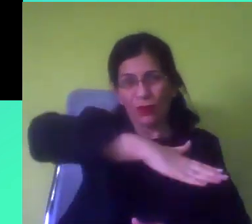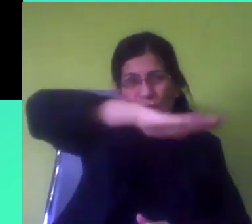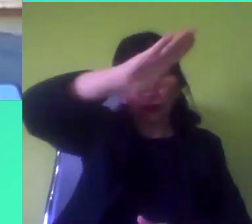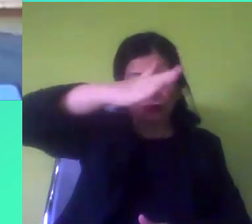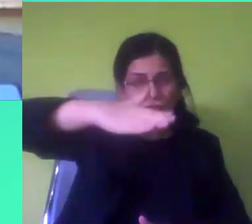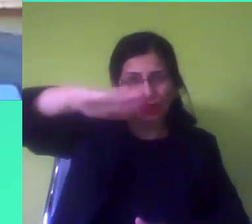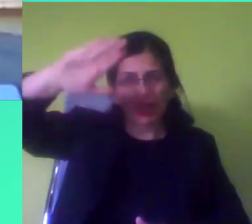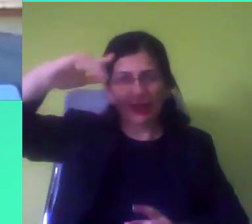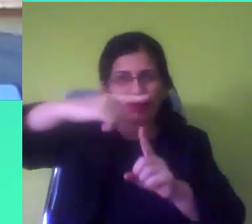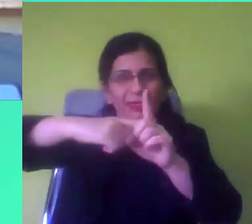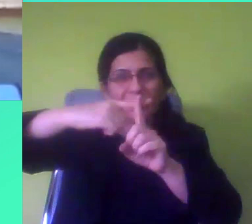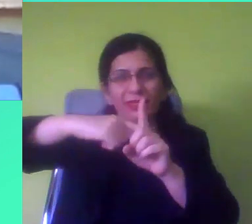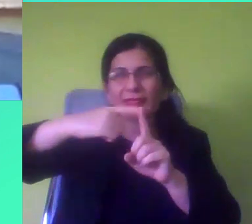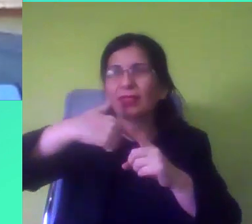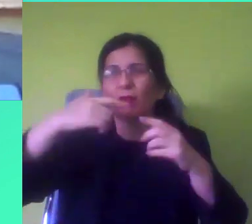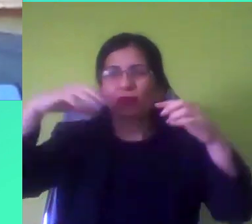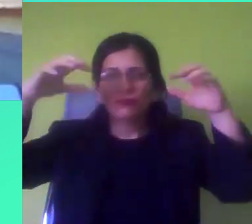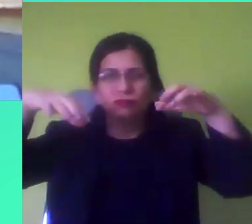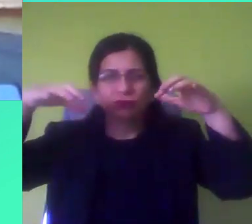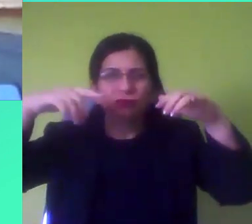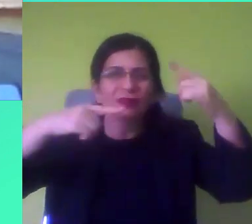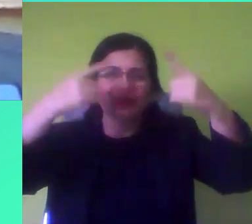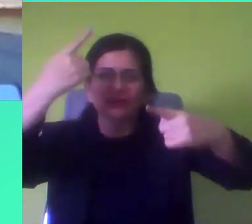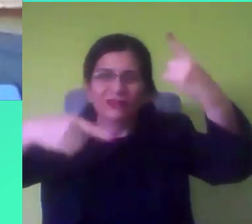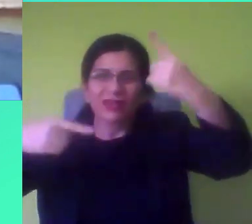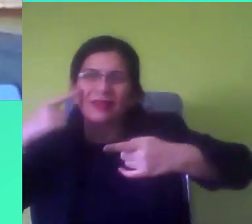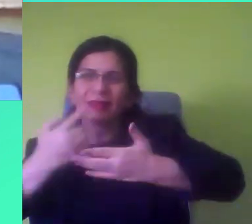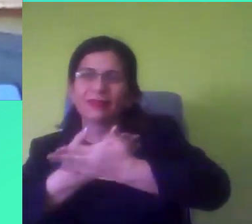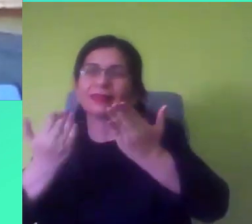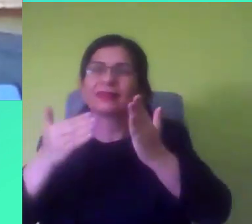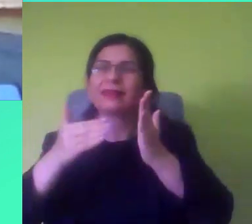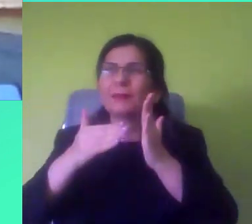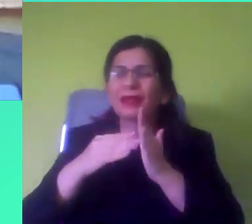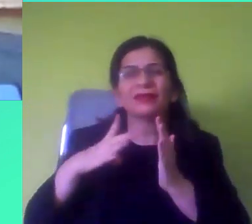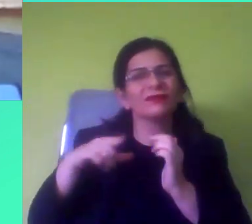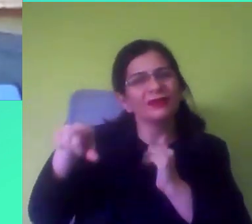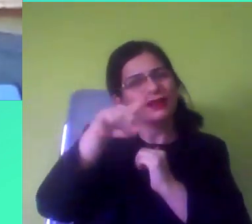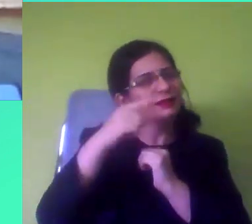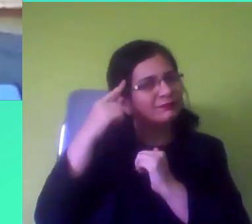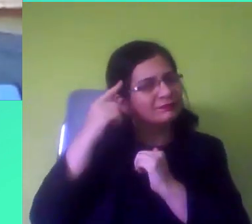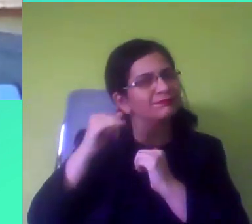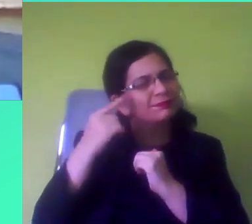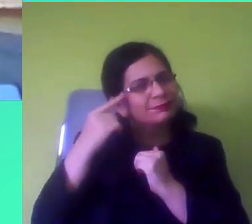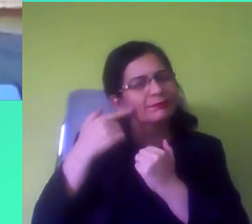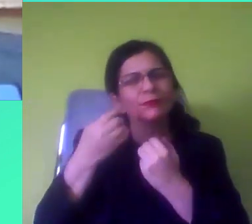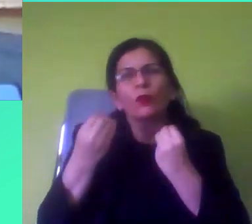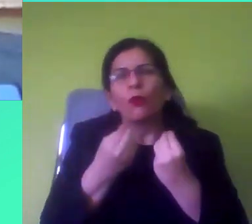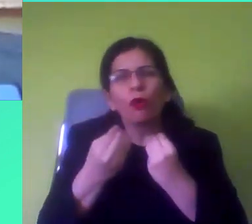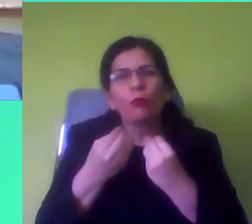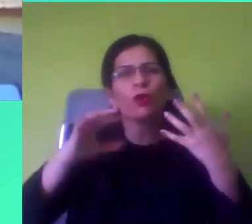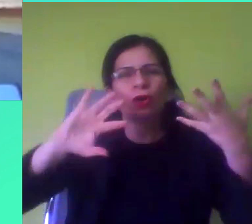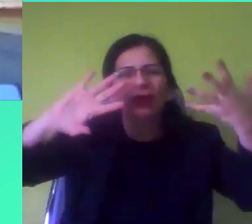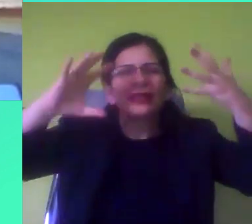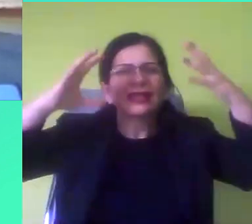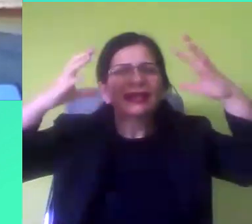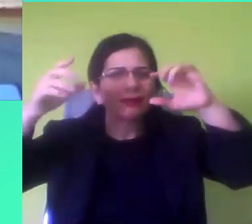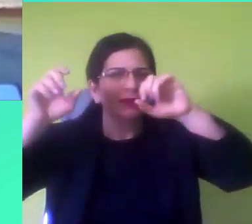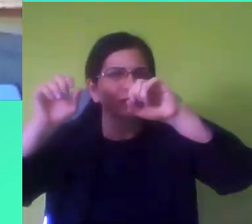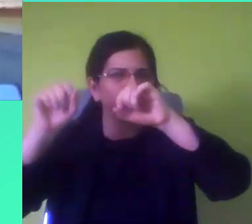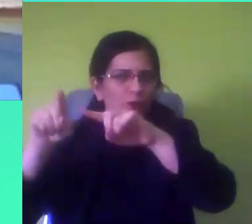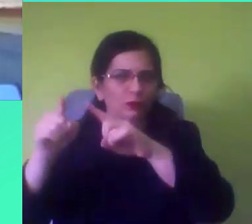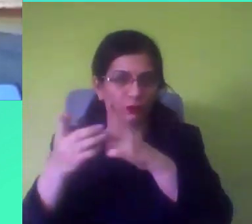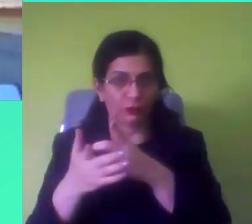los Andes, tenemos que pensar en cómo es la circulación climática en esta zona del planeta. Y nuestros